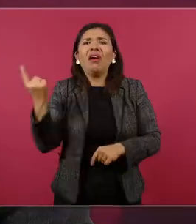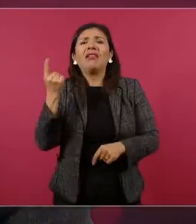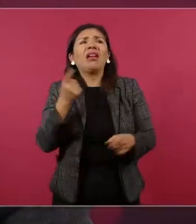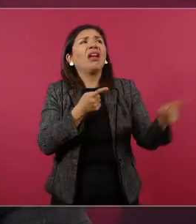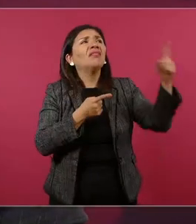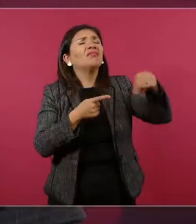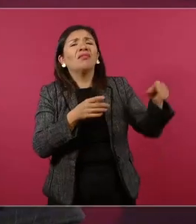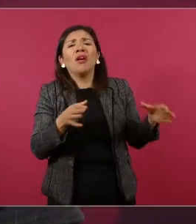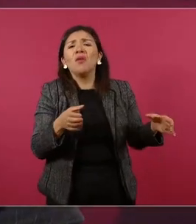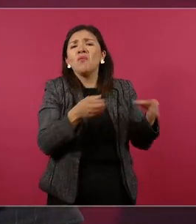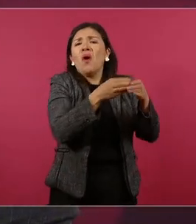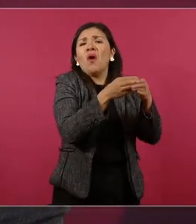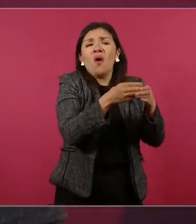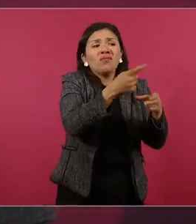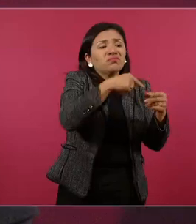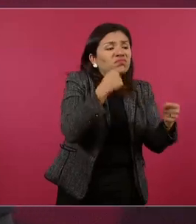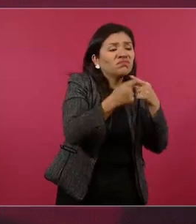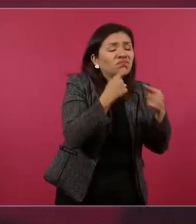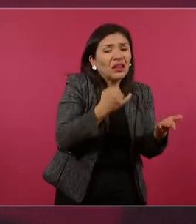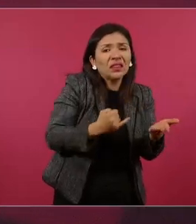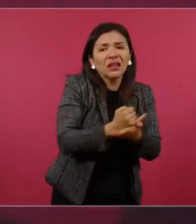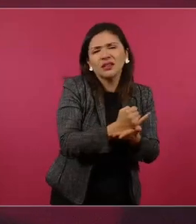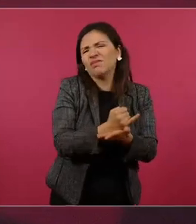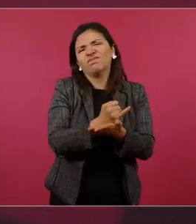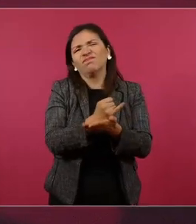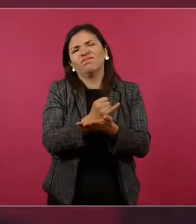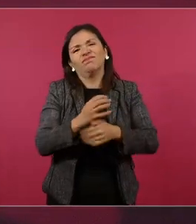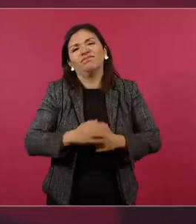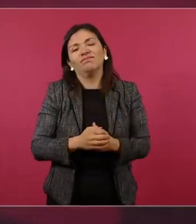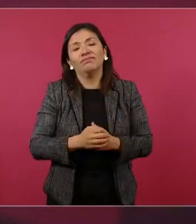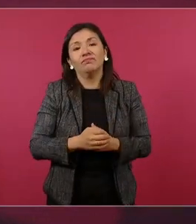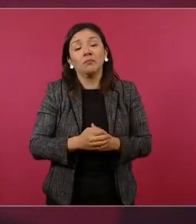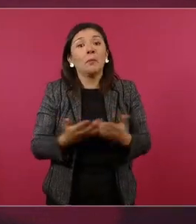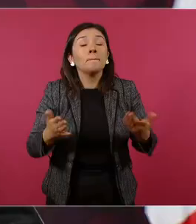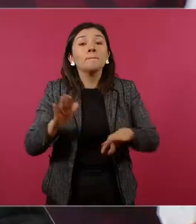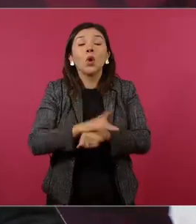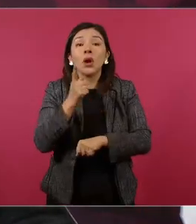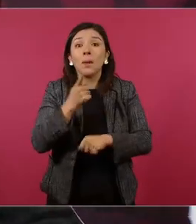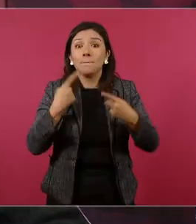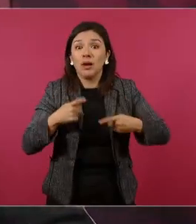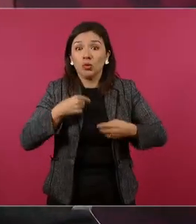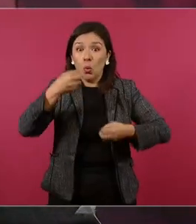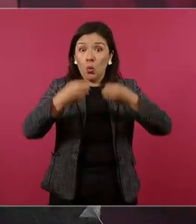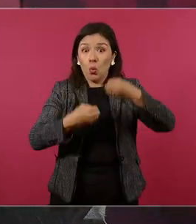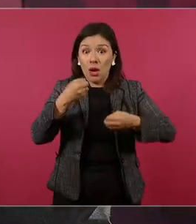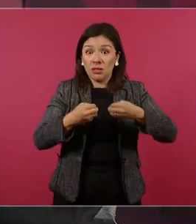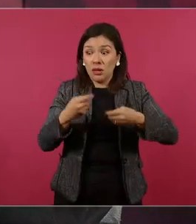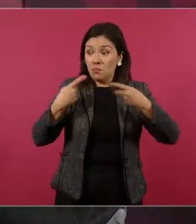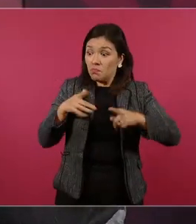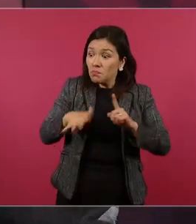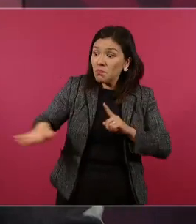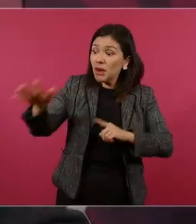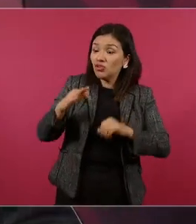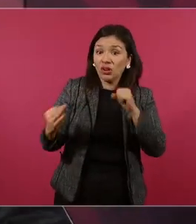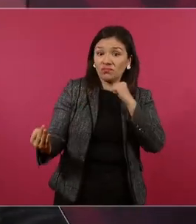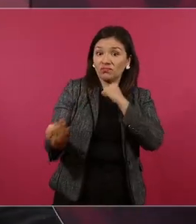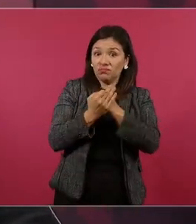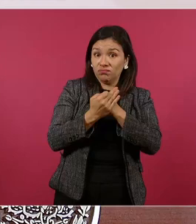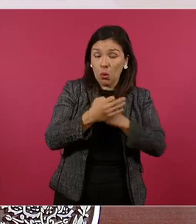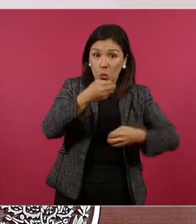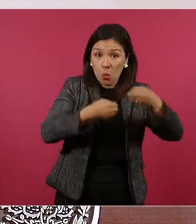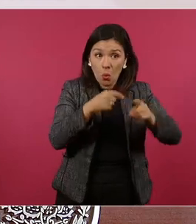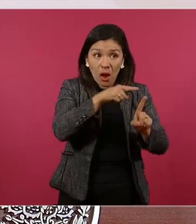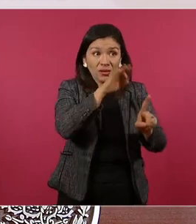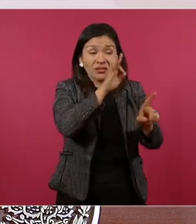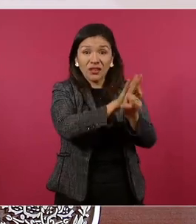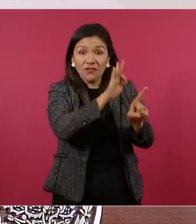los que decidan porque un juez este electo por el pueblo va a